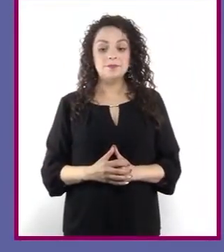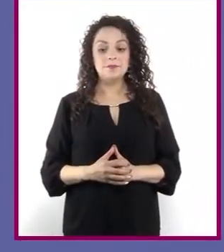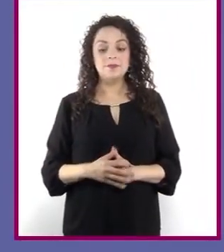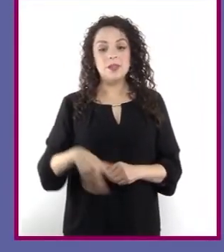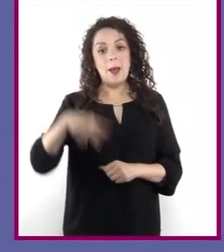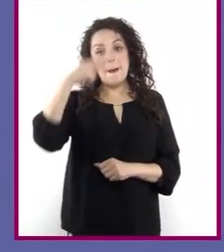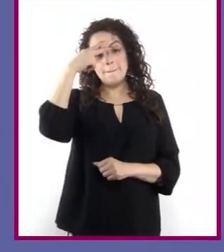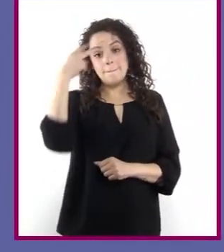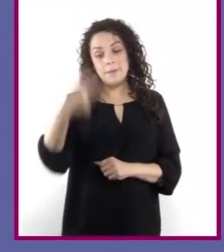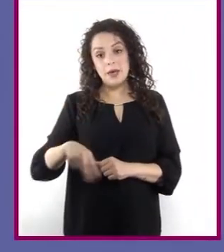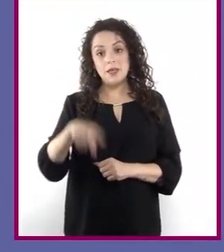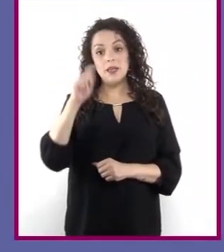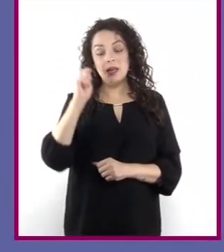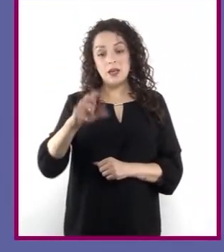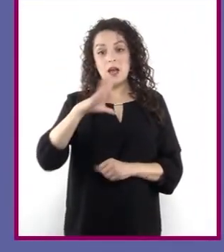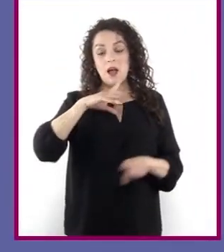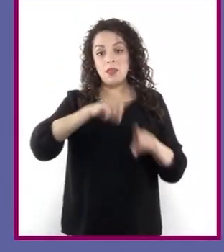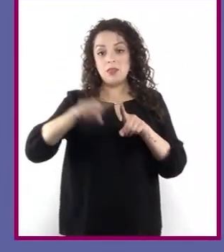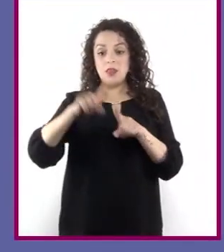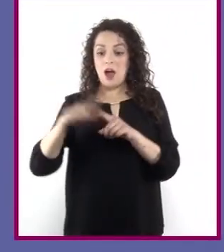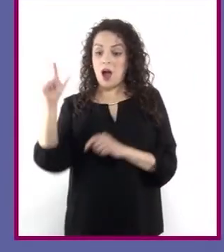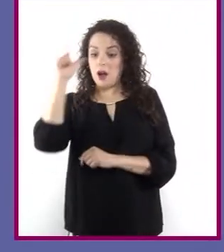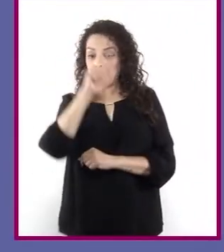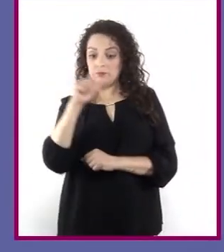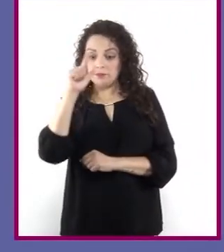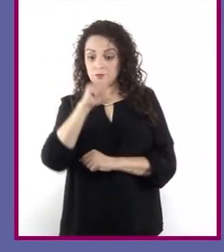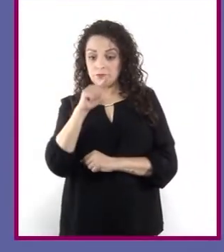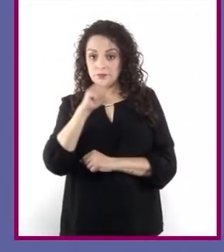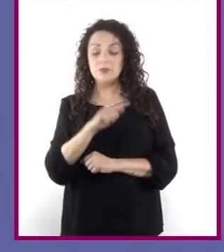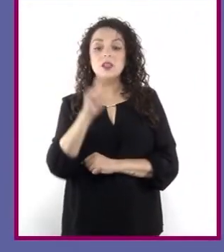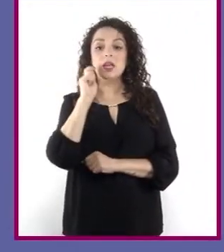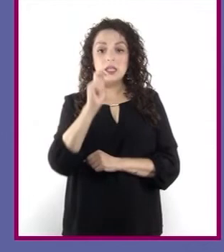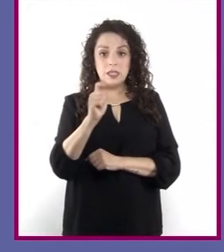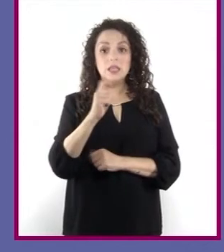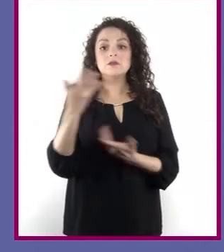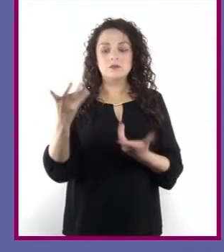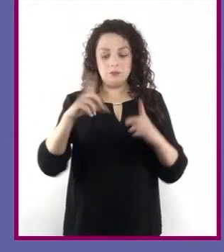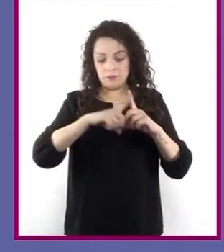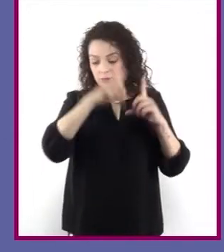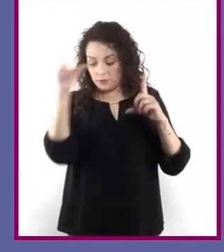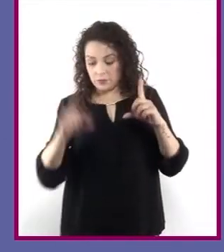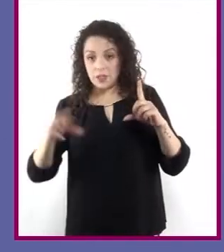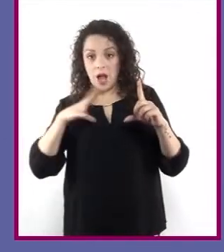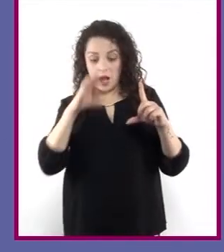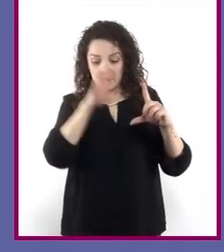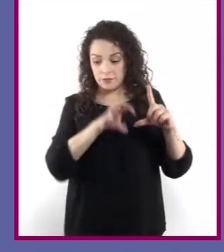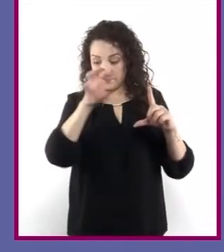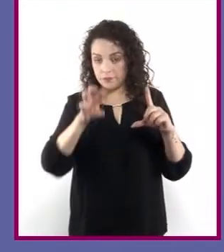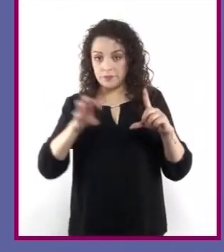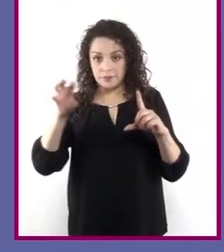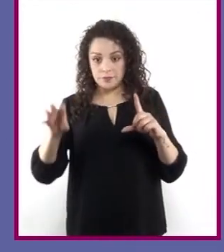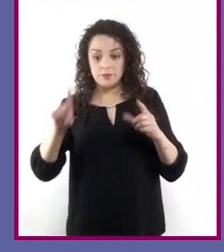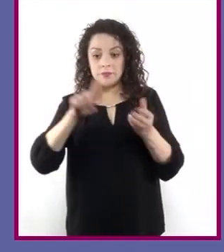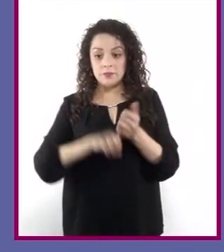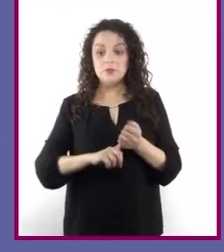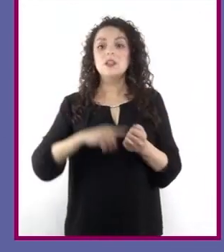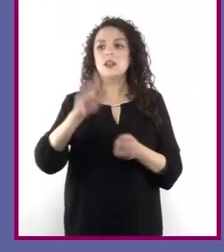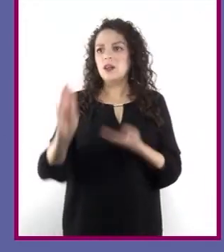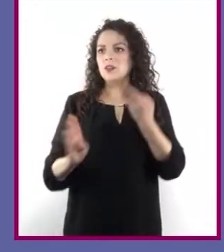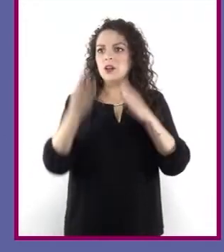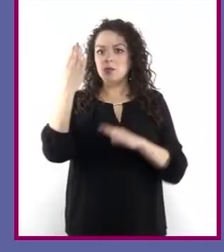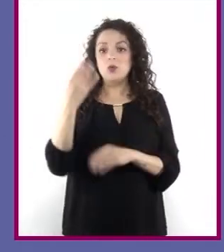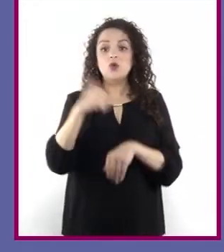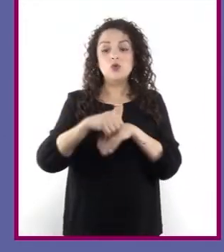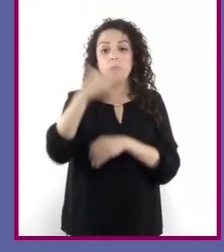México es un país plurilingüe. Esto quiere decir que se observan varias lenguas dentro del territorio. A nivel mundial está entre los 10 primeros lugares con más